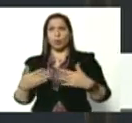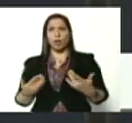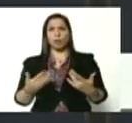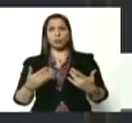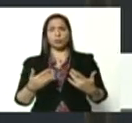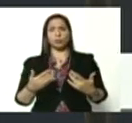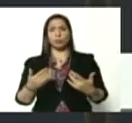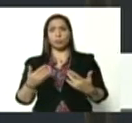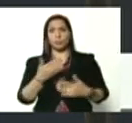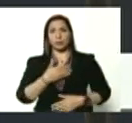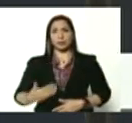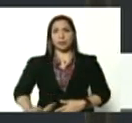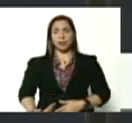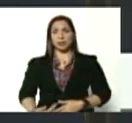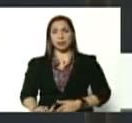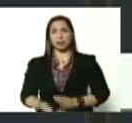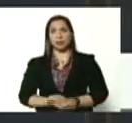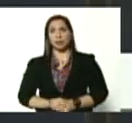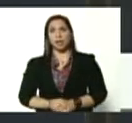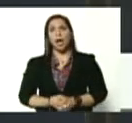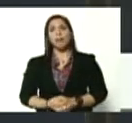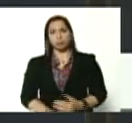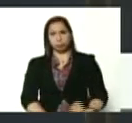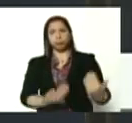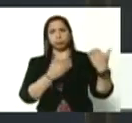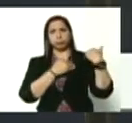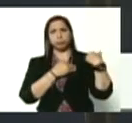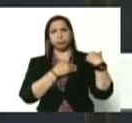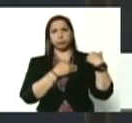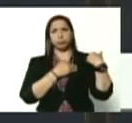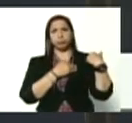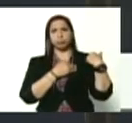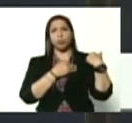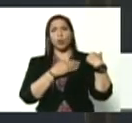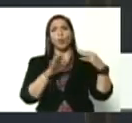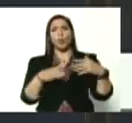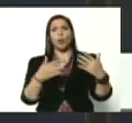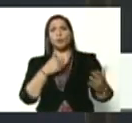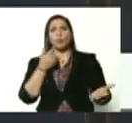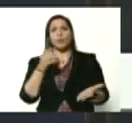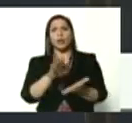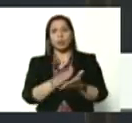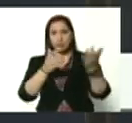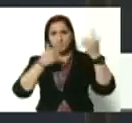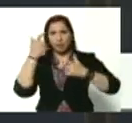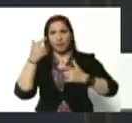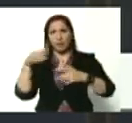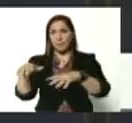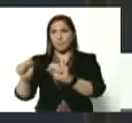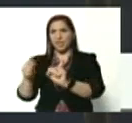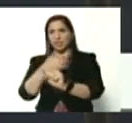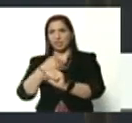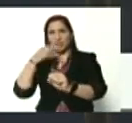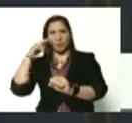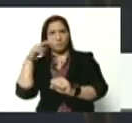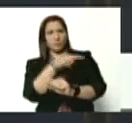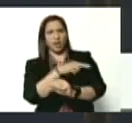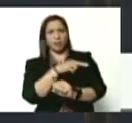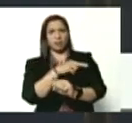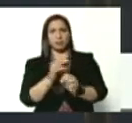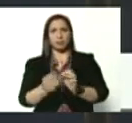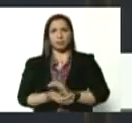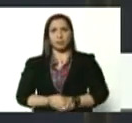hace un el mando pero que se agudiza con su muerte porque los imperios del planeta quisieron ver hicieron ver en ello